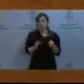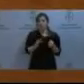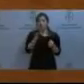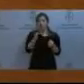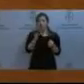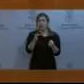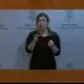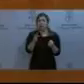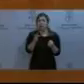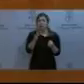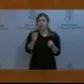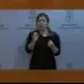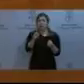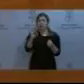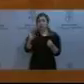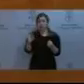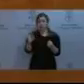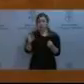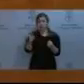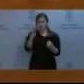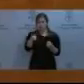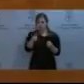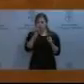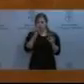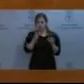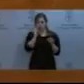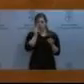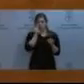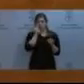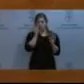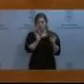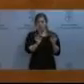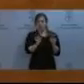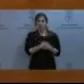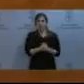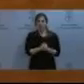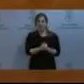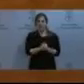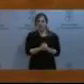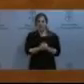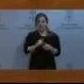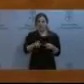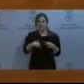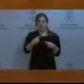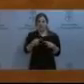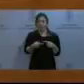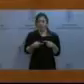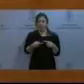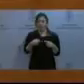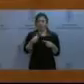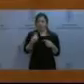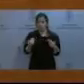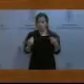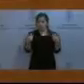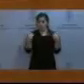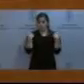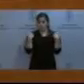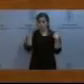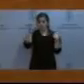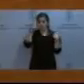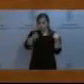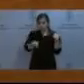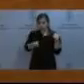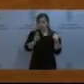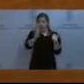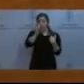señor Feijóo, le sonará seguro, y más que le sonará después, en las transferencias se incluyeron al menos